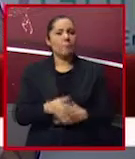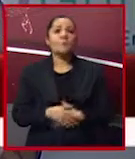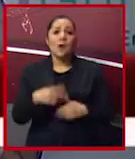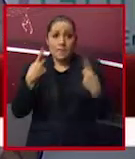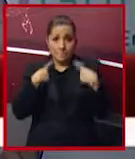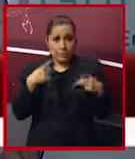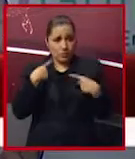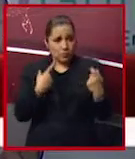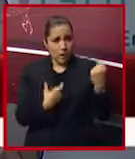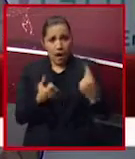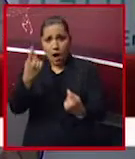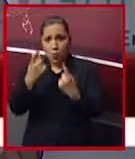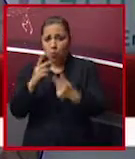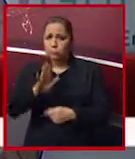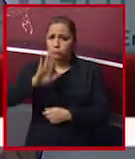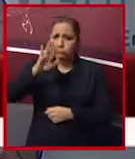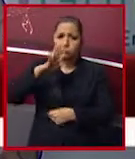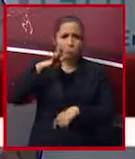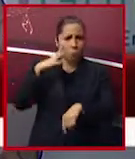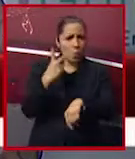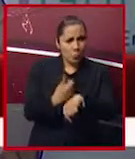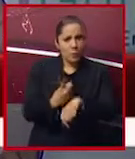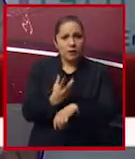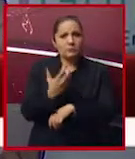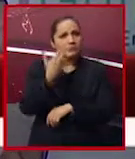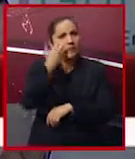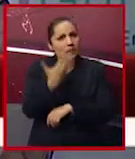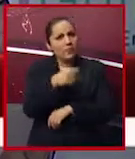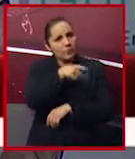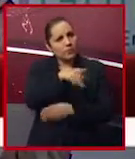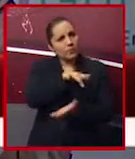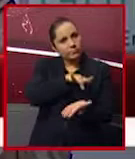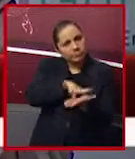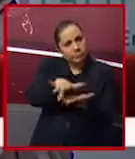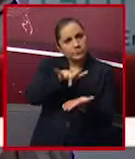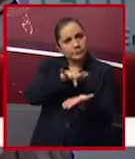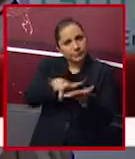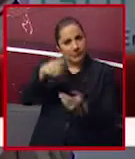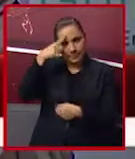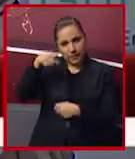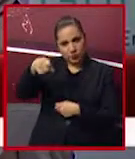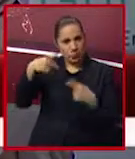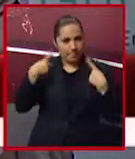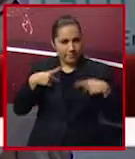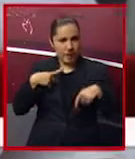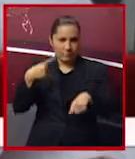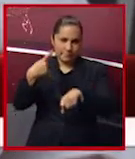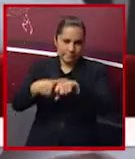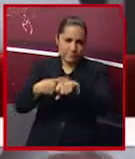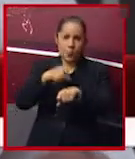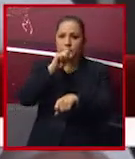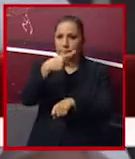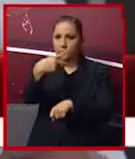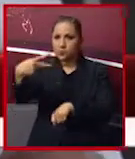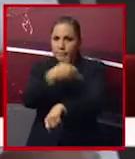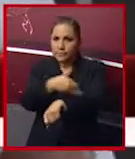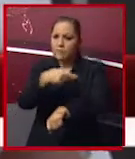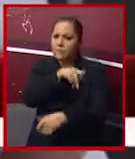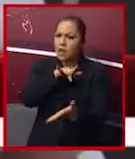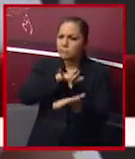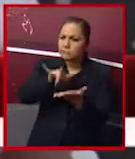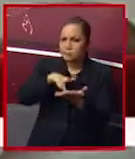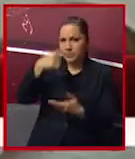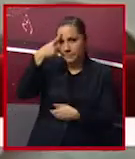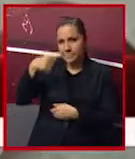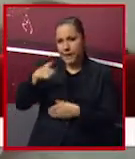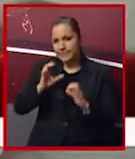se pretende buscar el apoyo emocional, como ya habíamos comentado, a pacientes y a familiares. El síndrome de